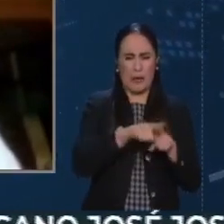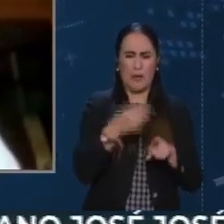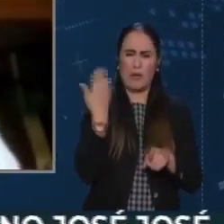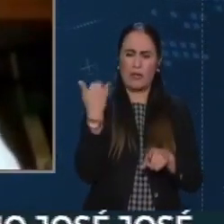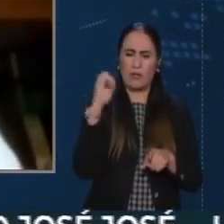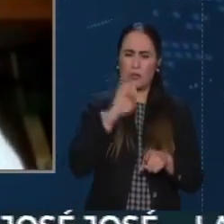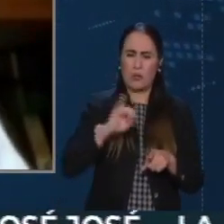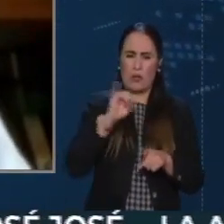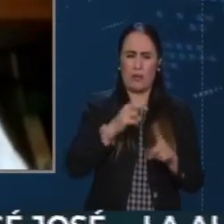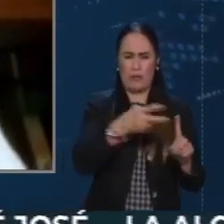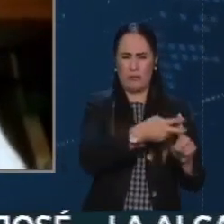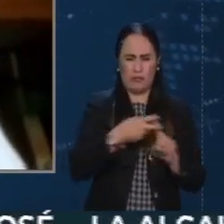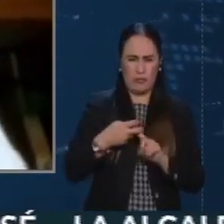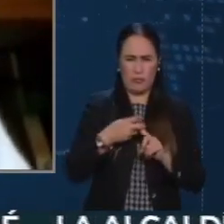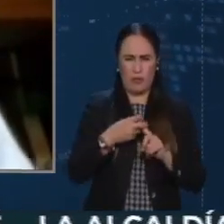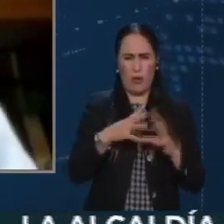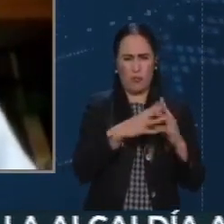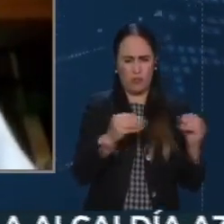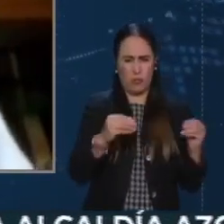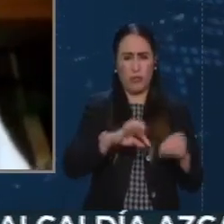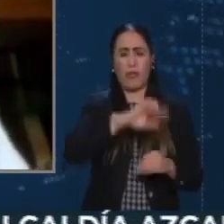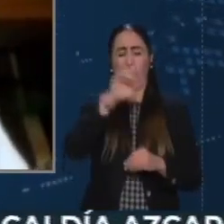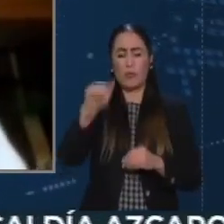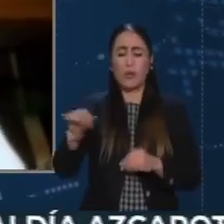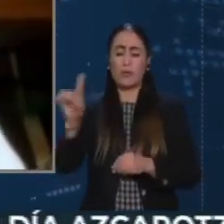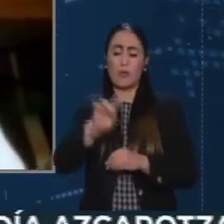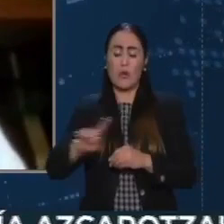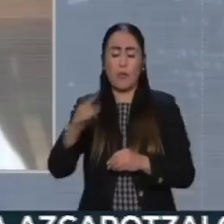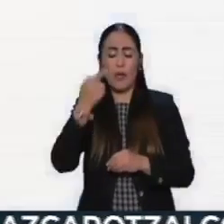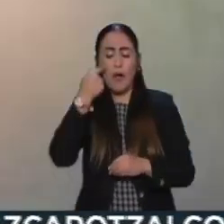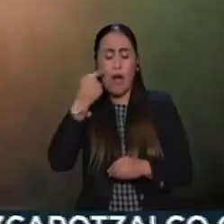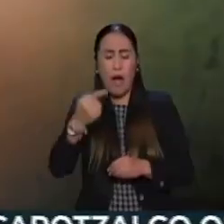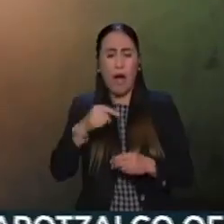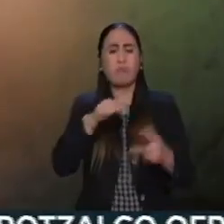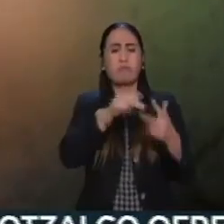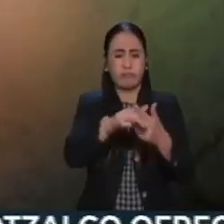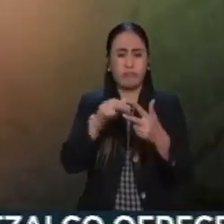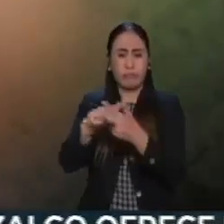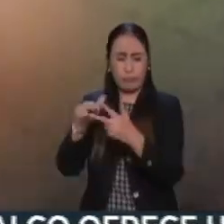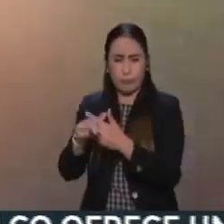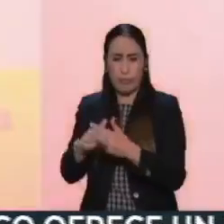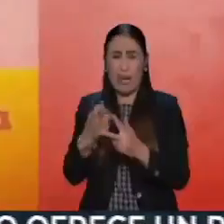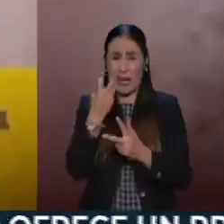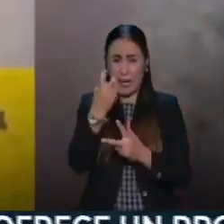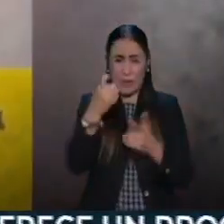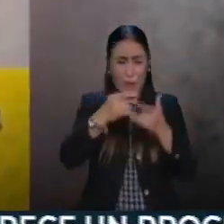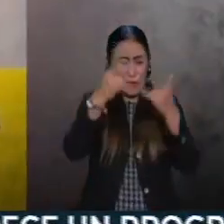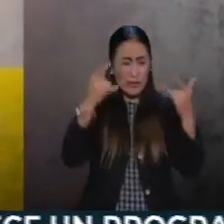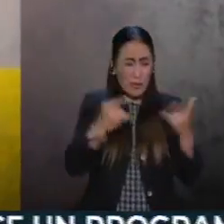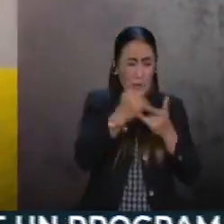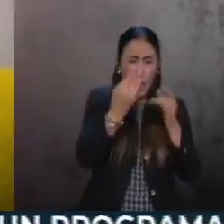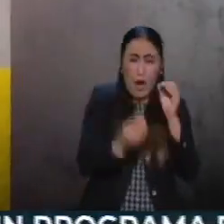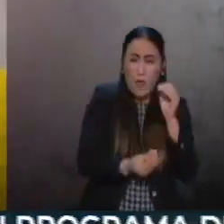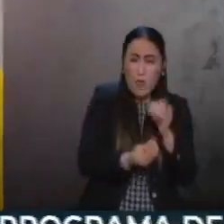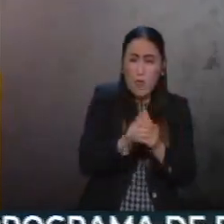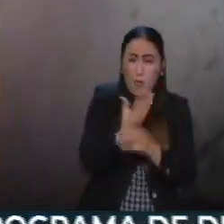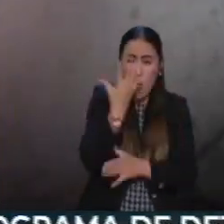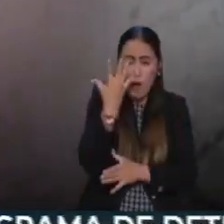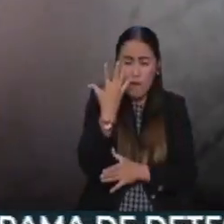aparecieron asesinados el domingo, no es un asunto nuevo, no es un asunto que suceda de